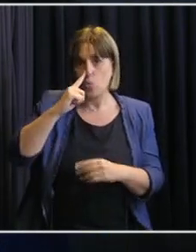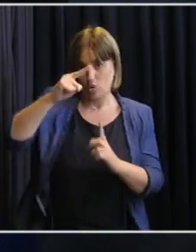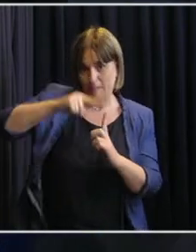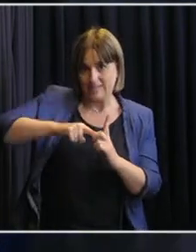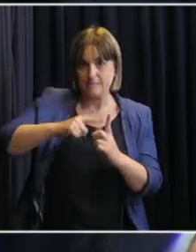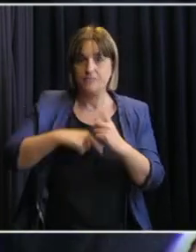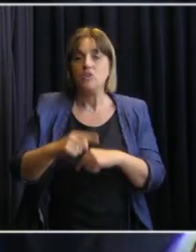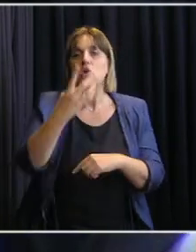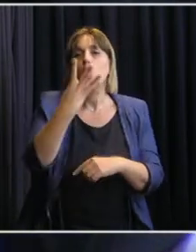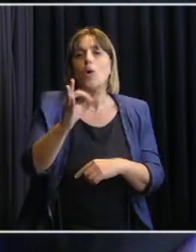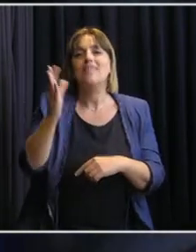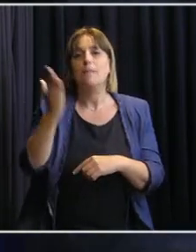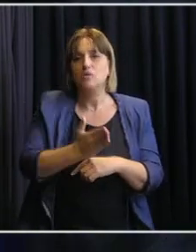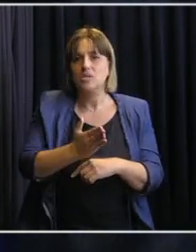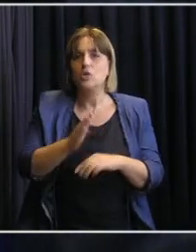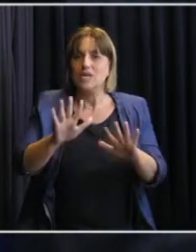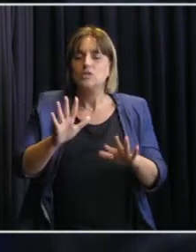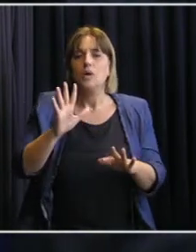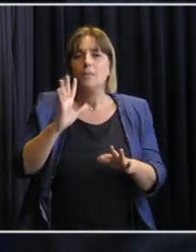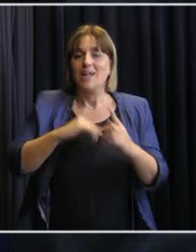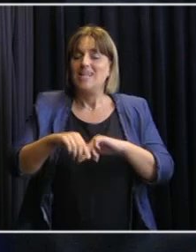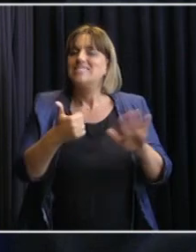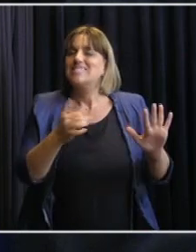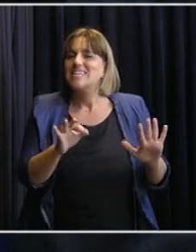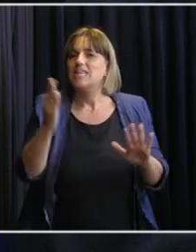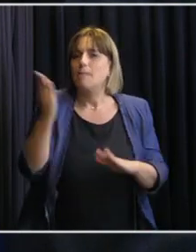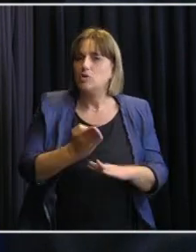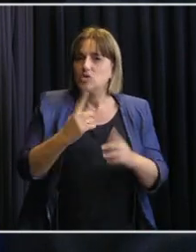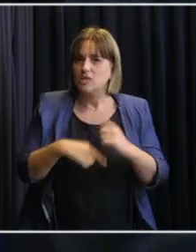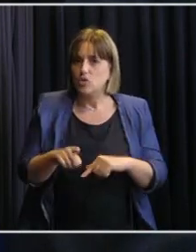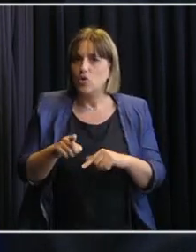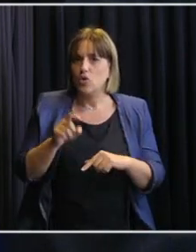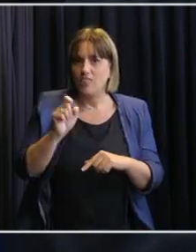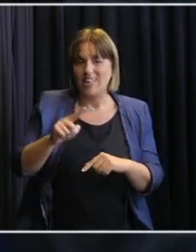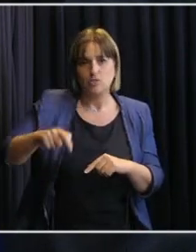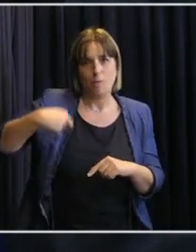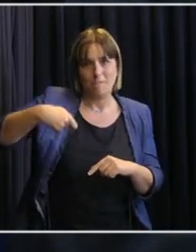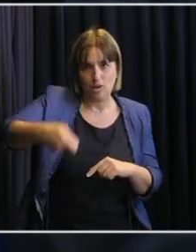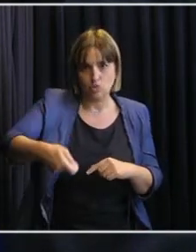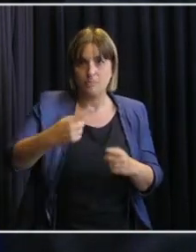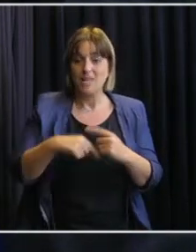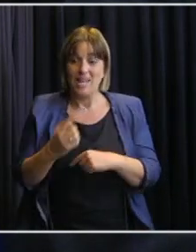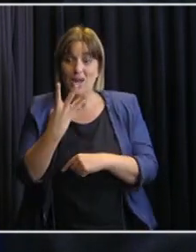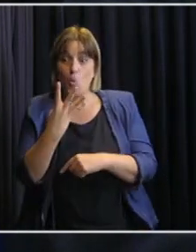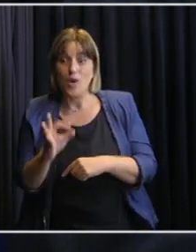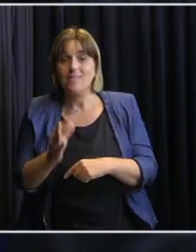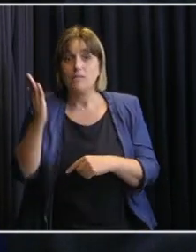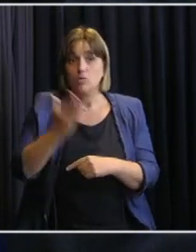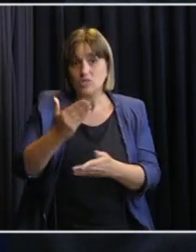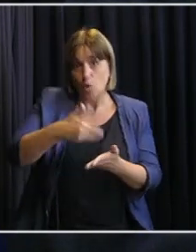El 40%, ese es pagón para el 60% de esos pagos. El